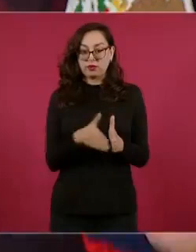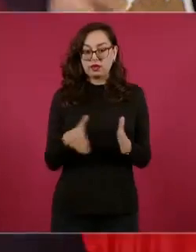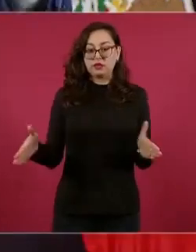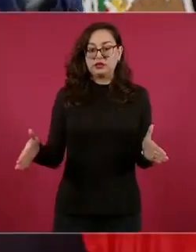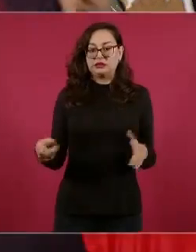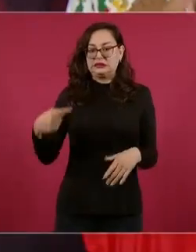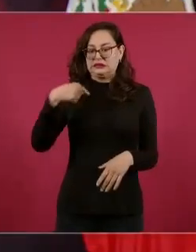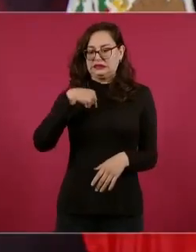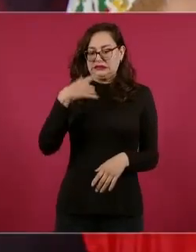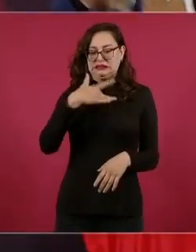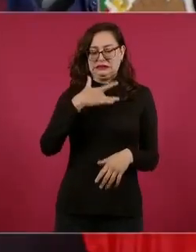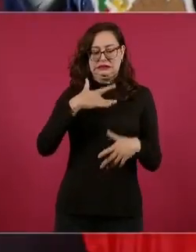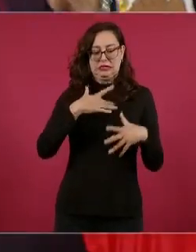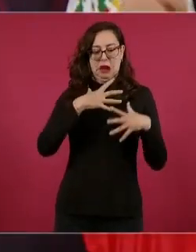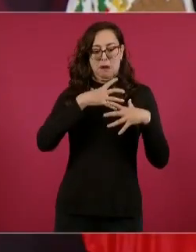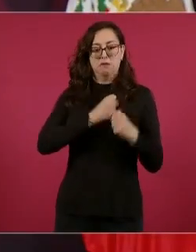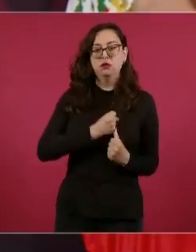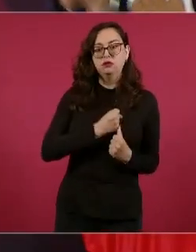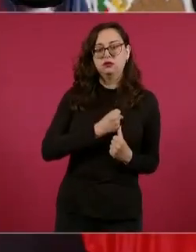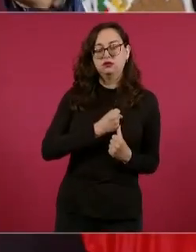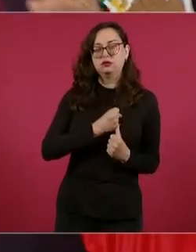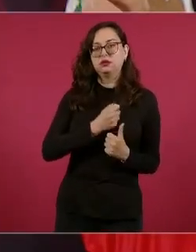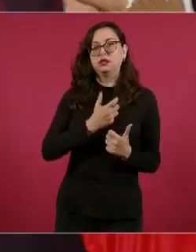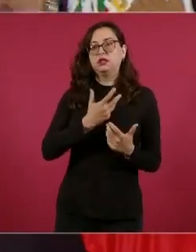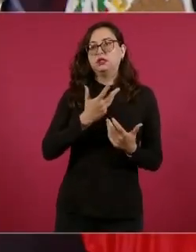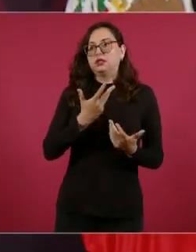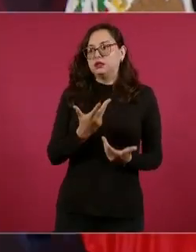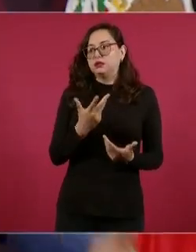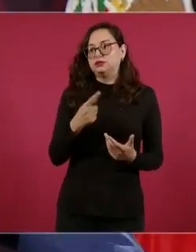estos con todo el aparato mediático,